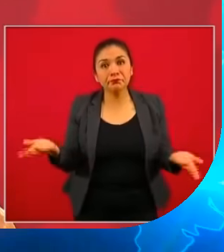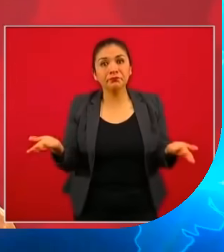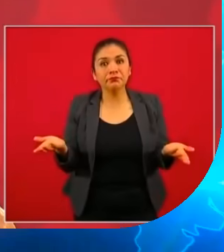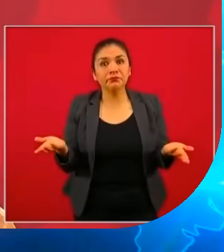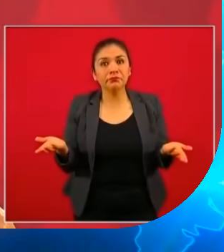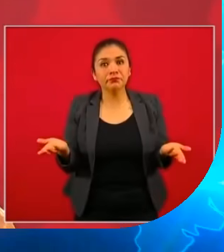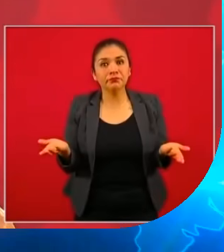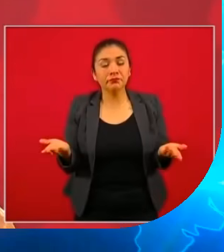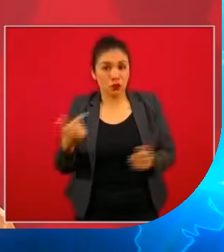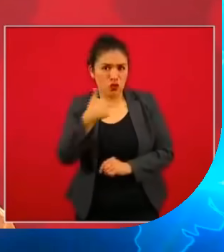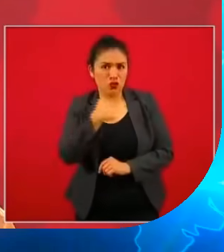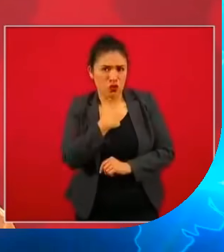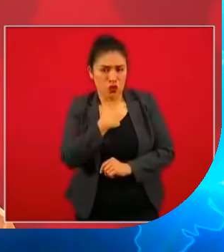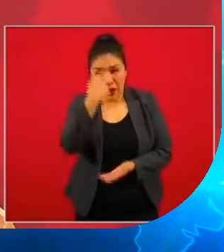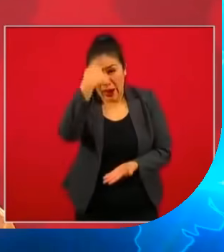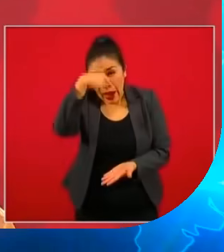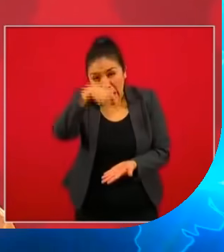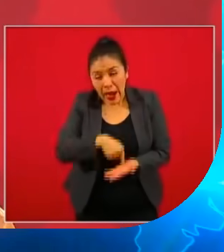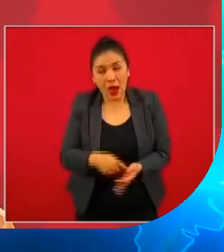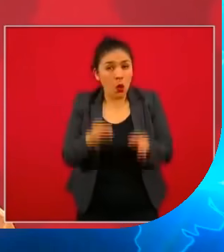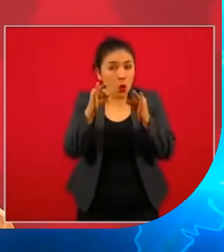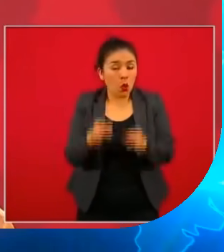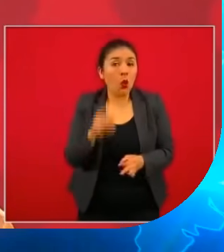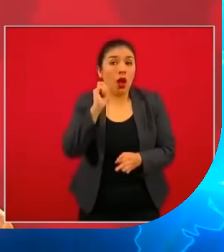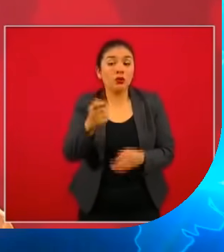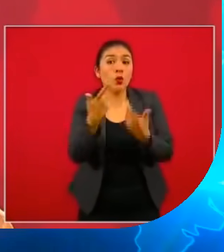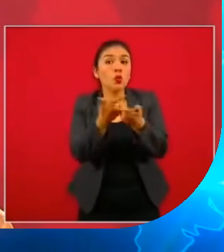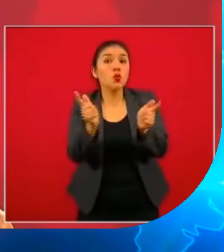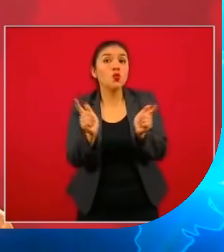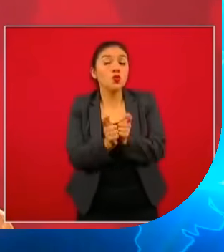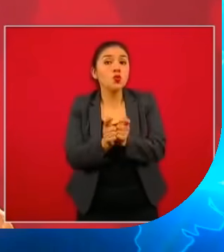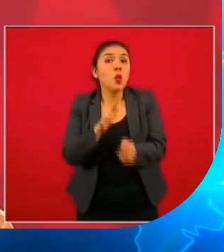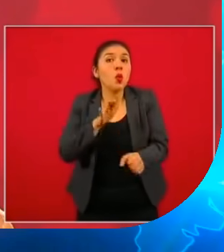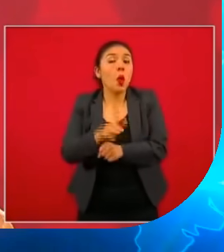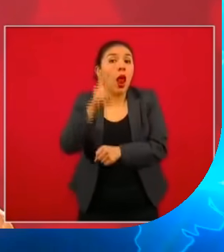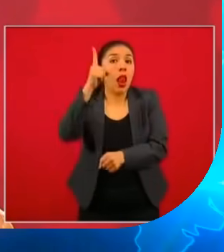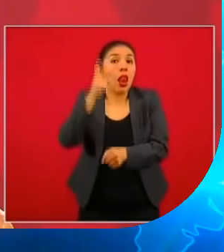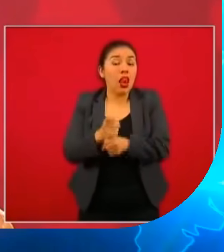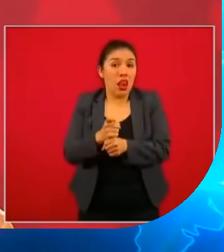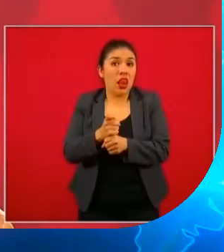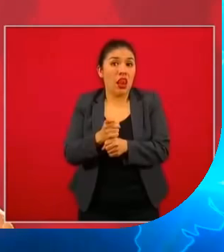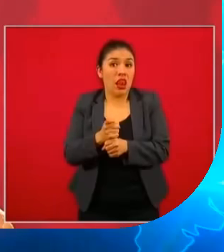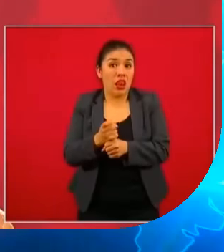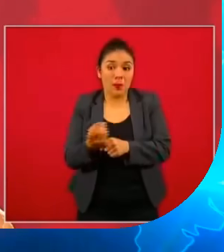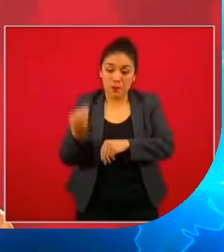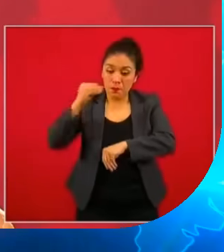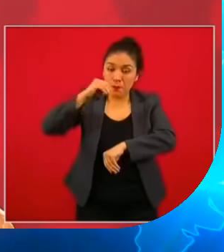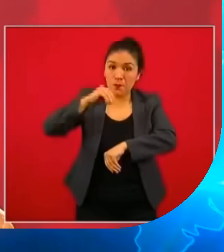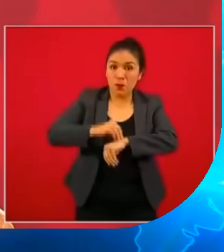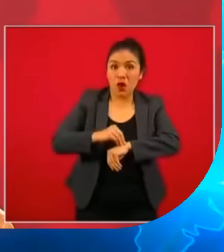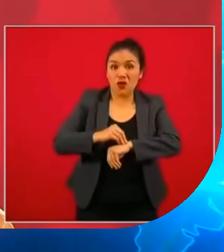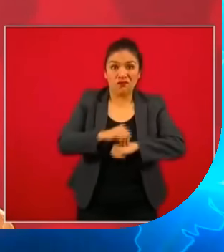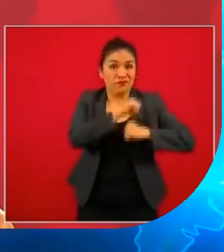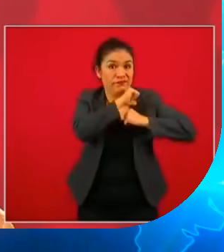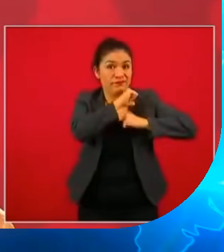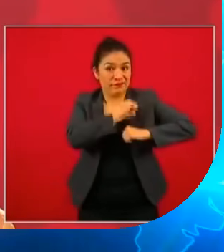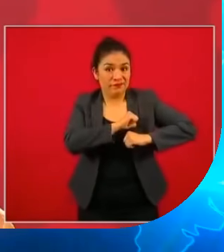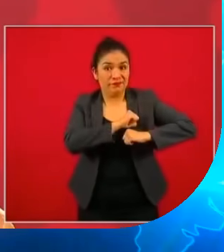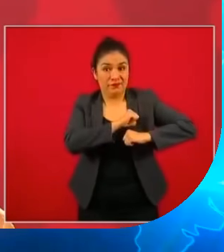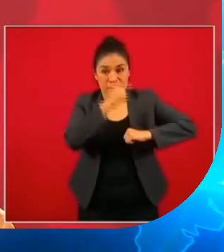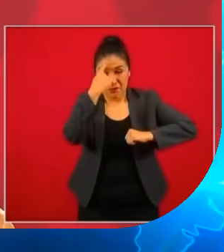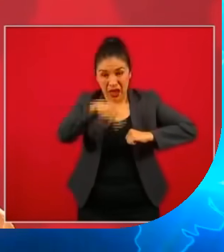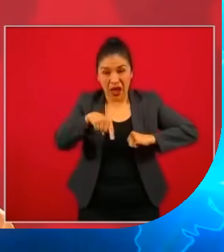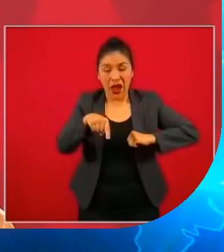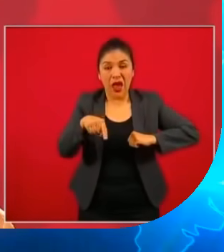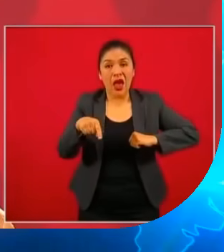Yo lo que creo, que el grupo que domina a los que se